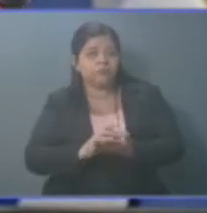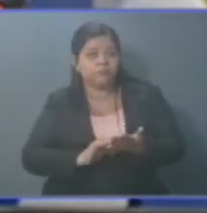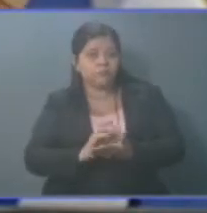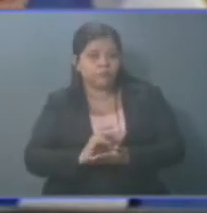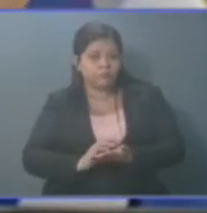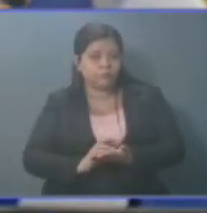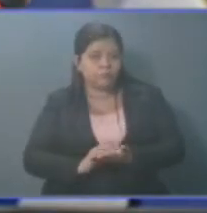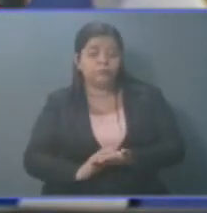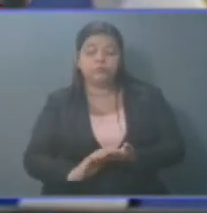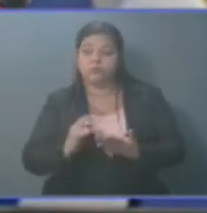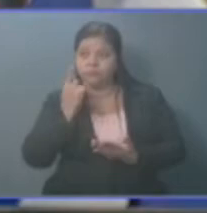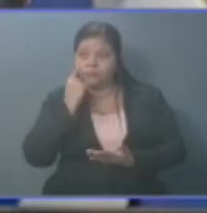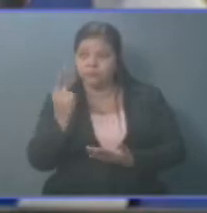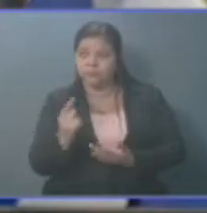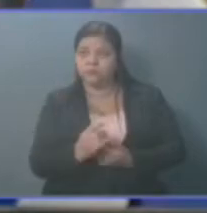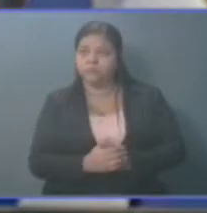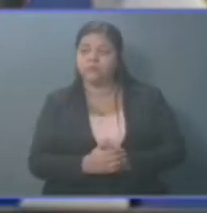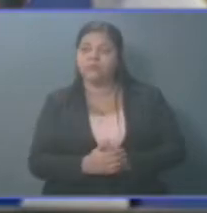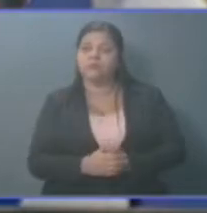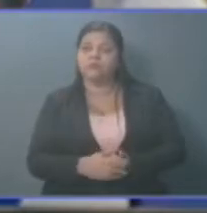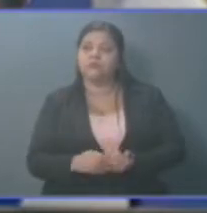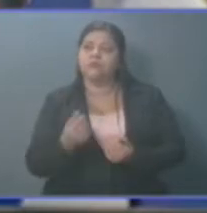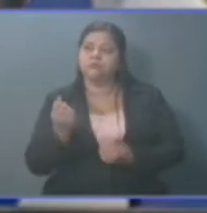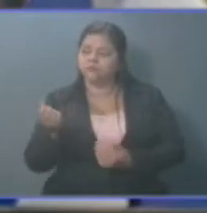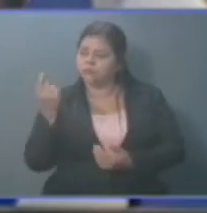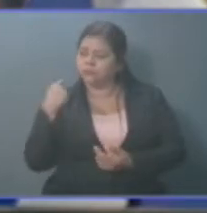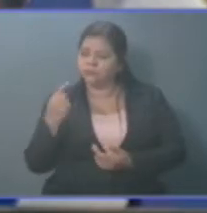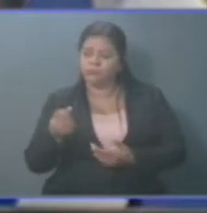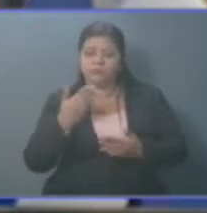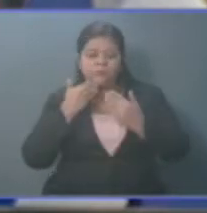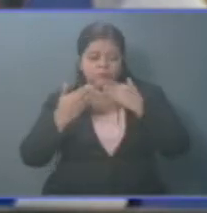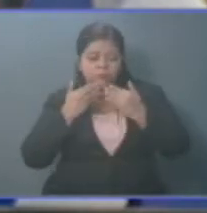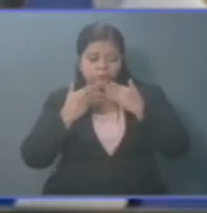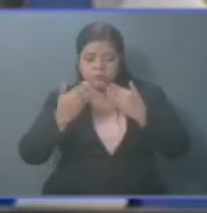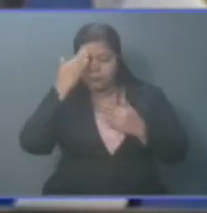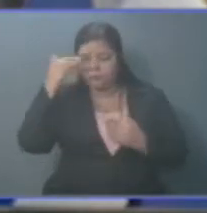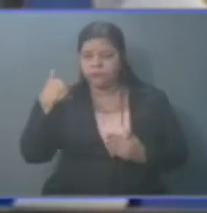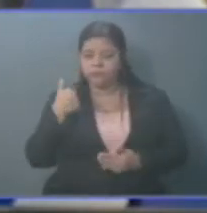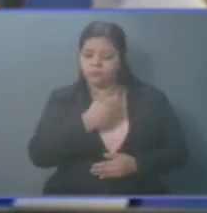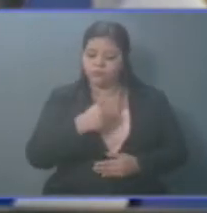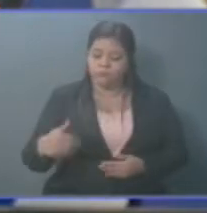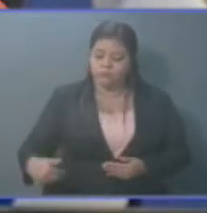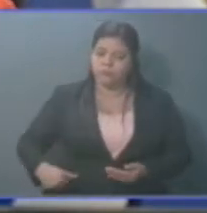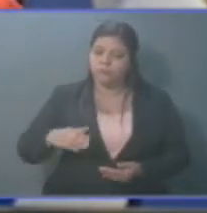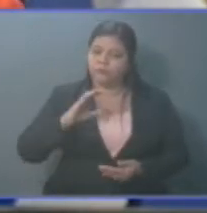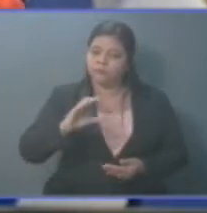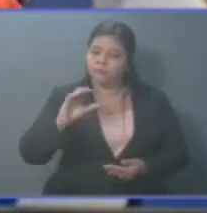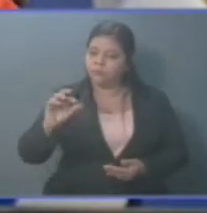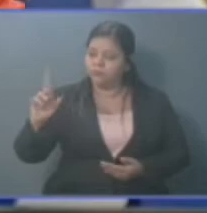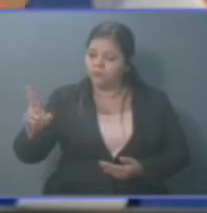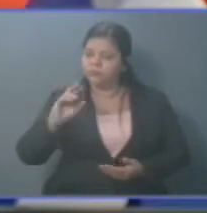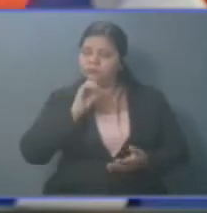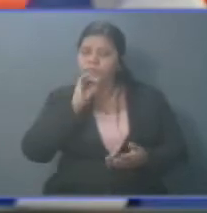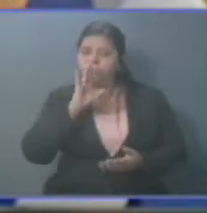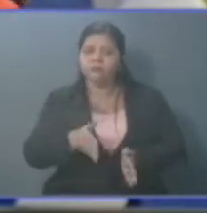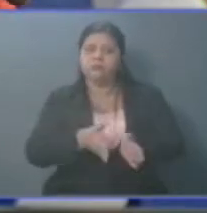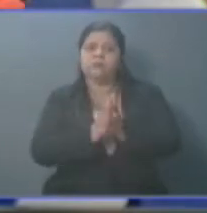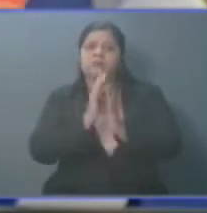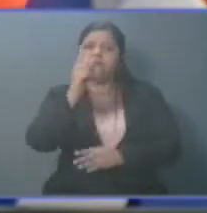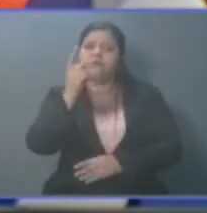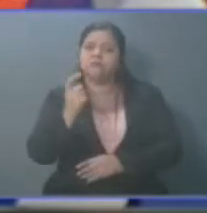lo que acaba de explicar la presidenta de la Corte de Cuentas, que dice que le piden un